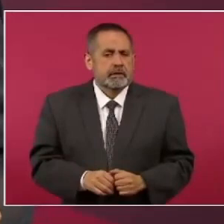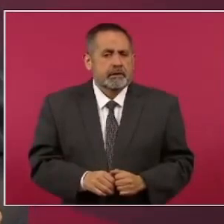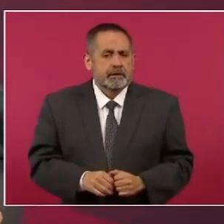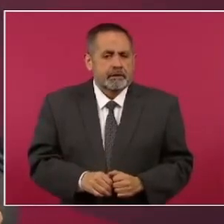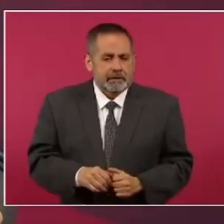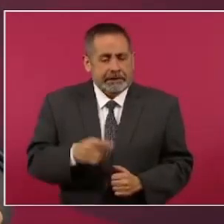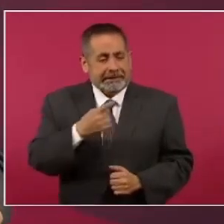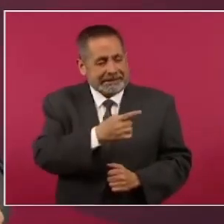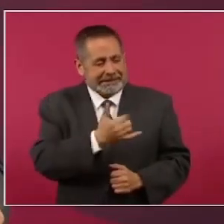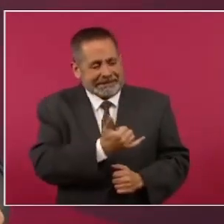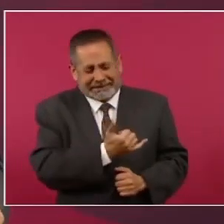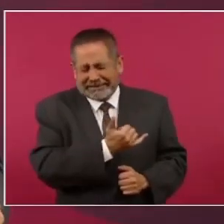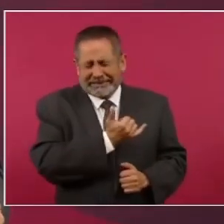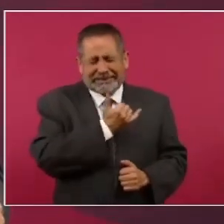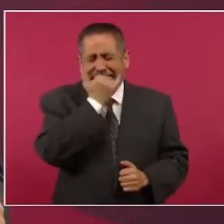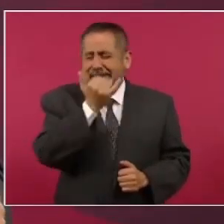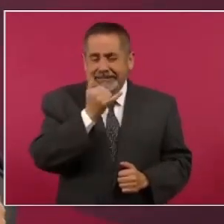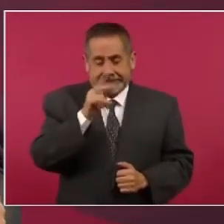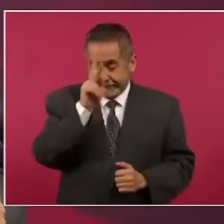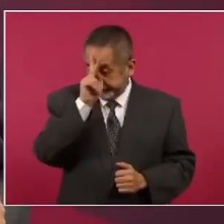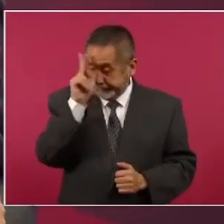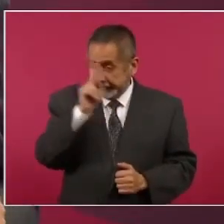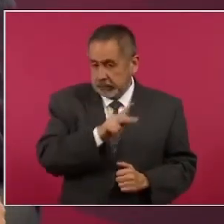ese error garrafal,